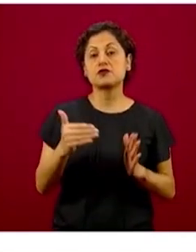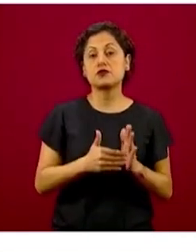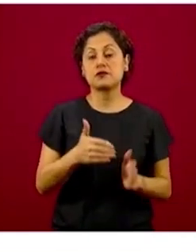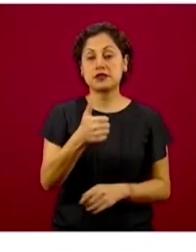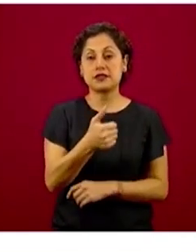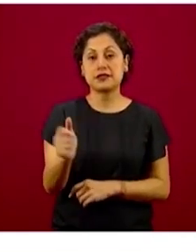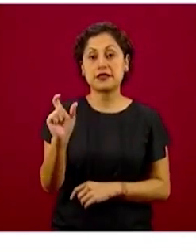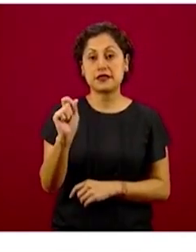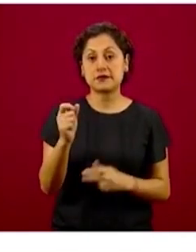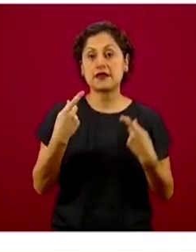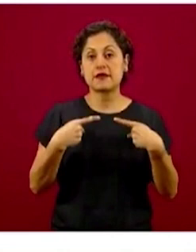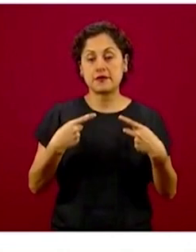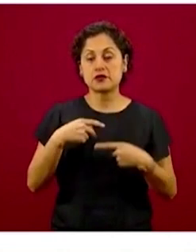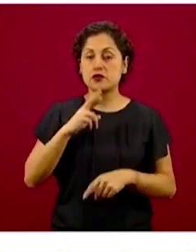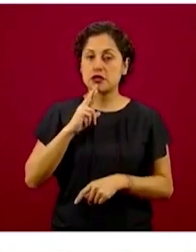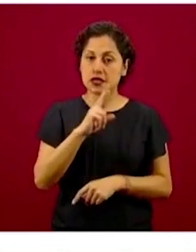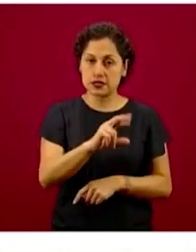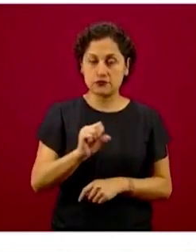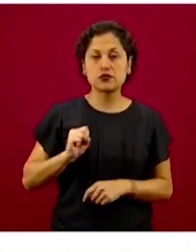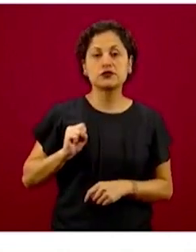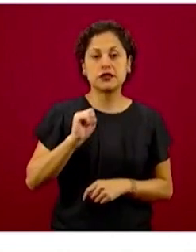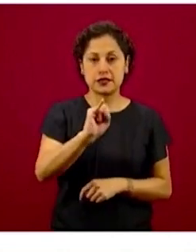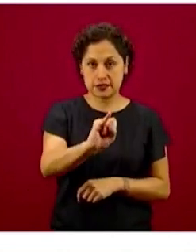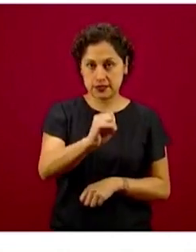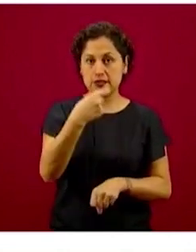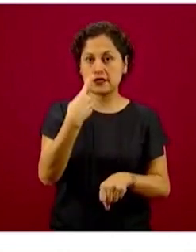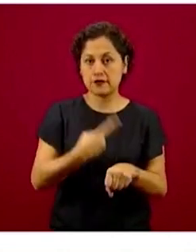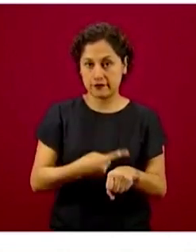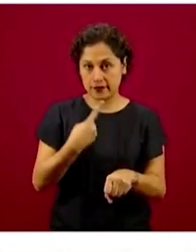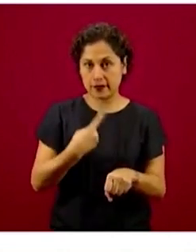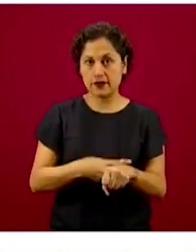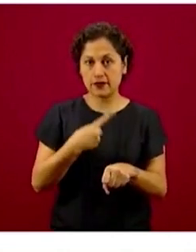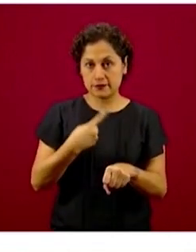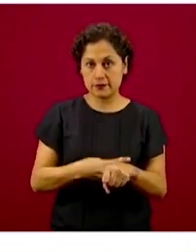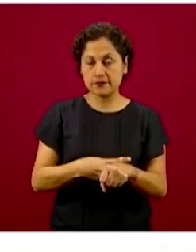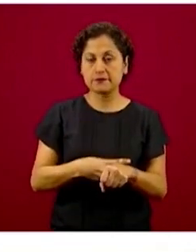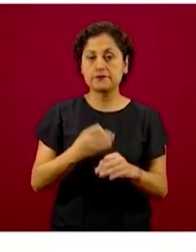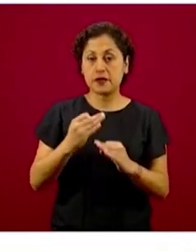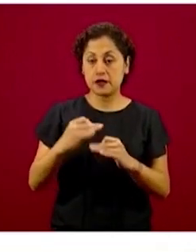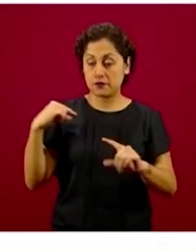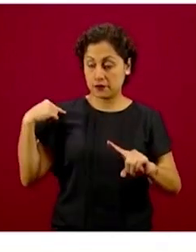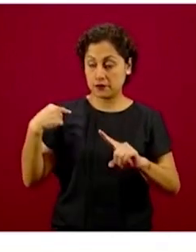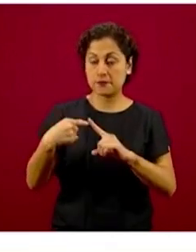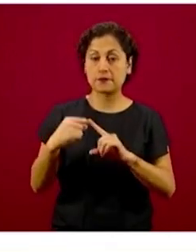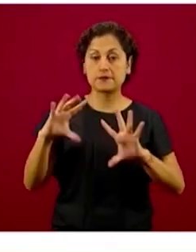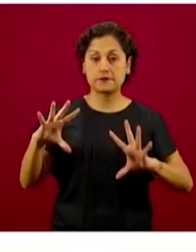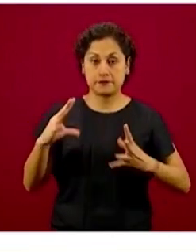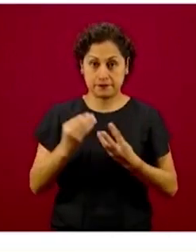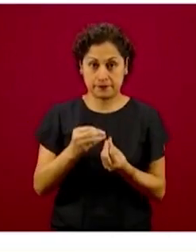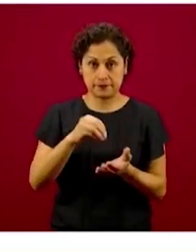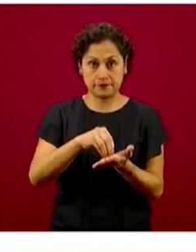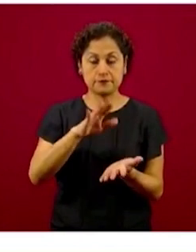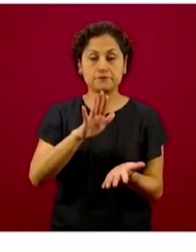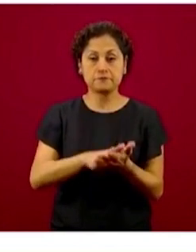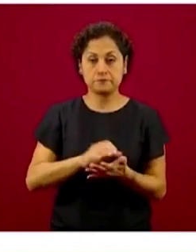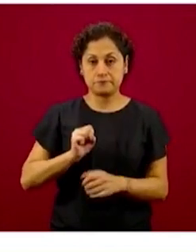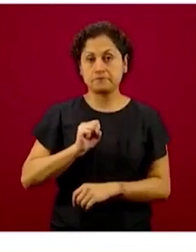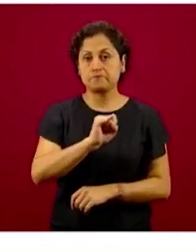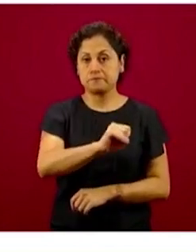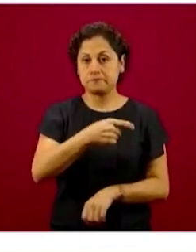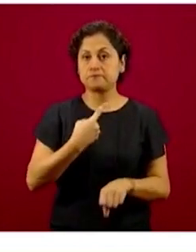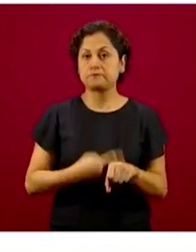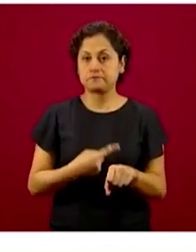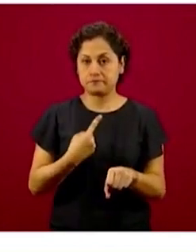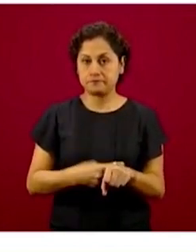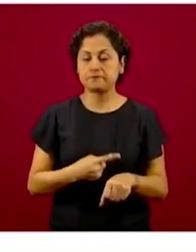68.620 personas, que es ahora la cantidad de casos acumulados que llevamos en México, personas que dieron positivo a la prueba